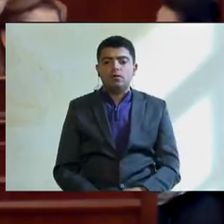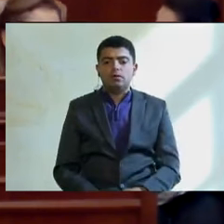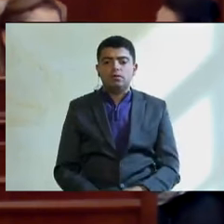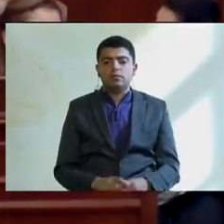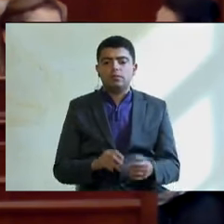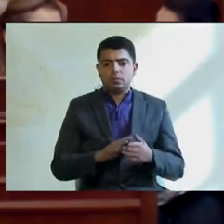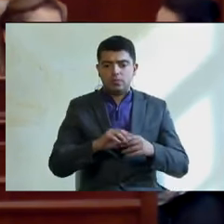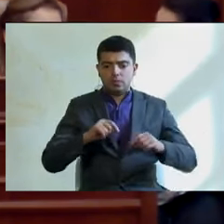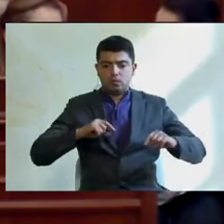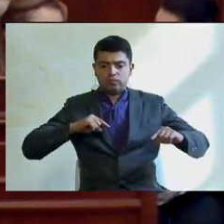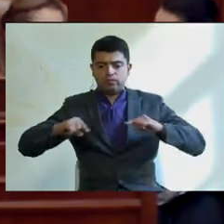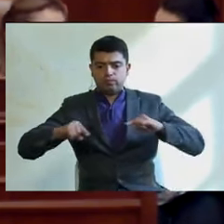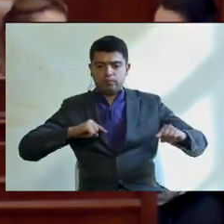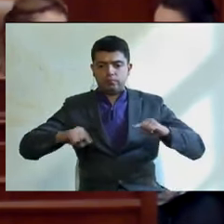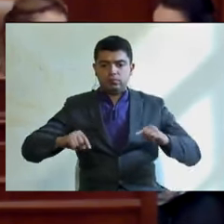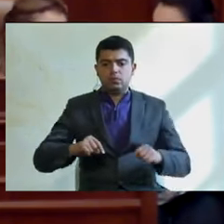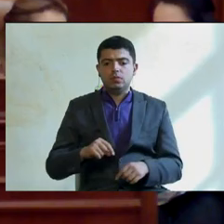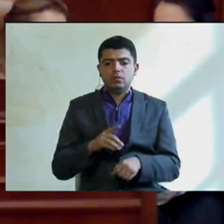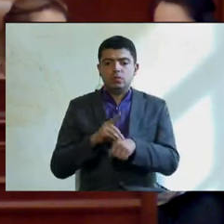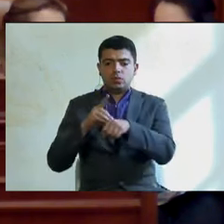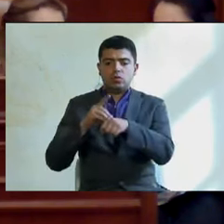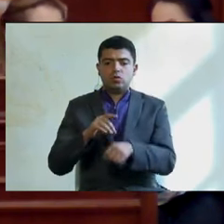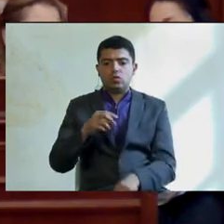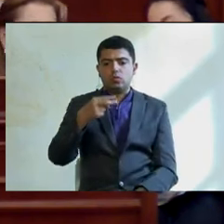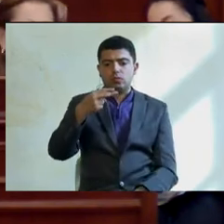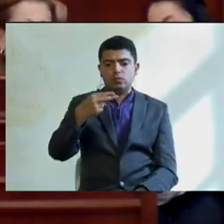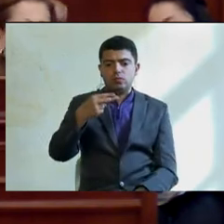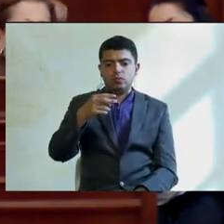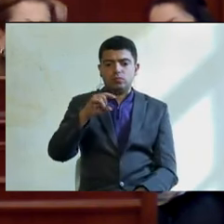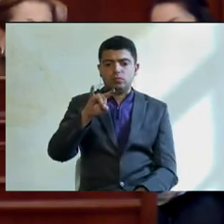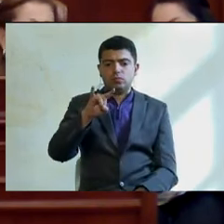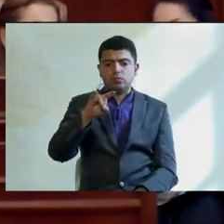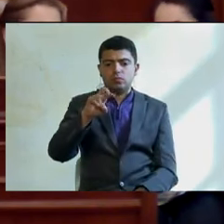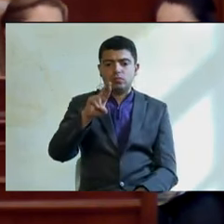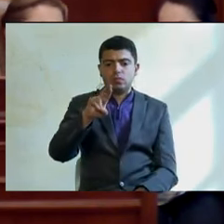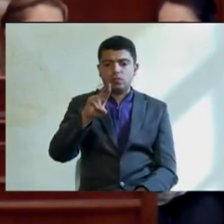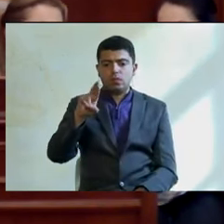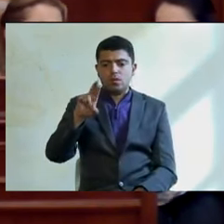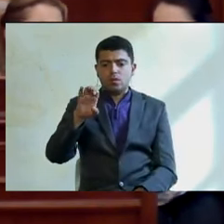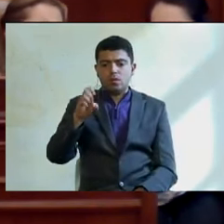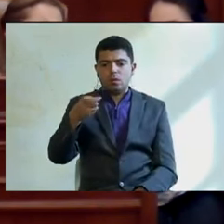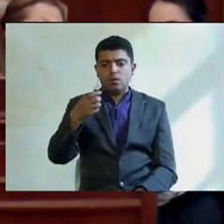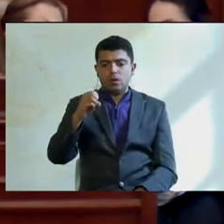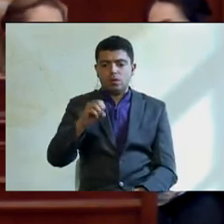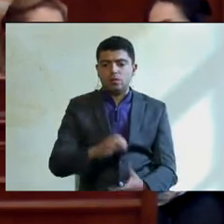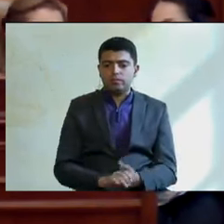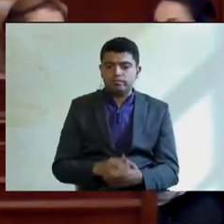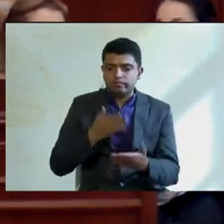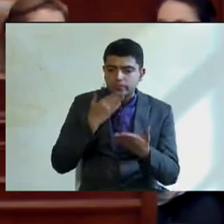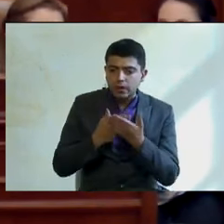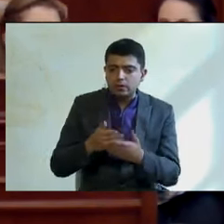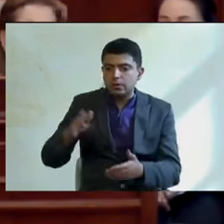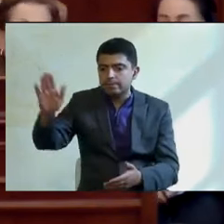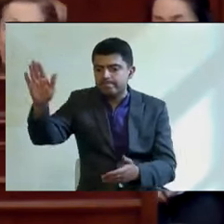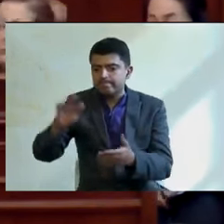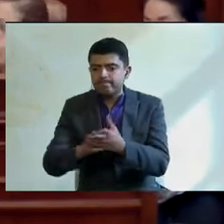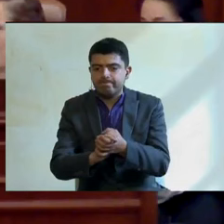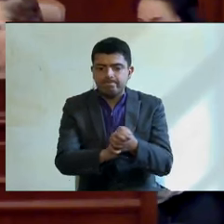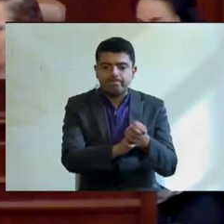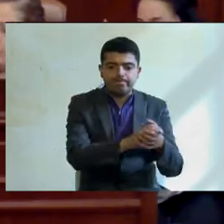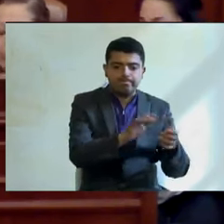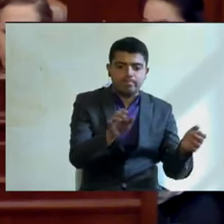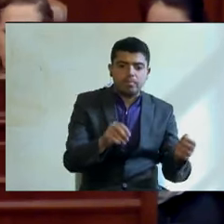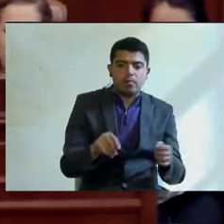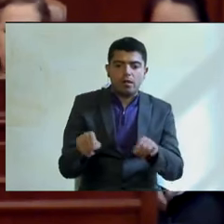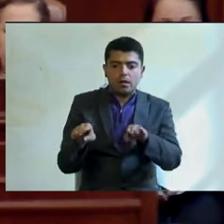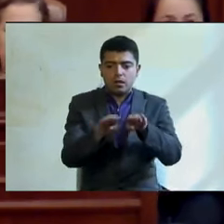ponente doctor urrego Gracias señor presidente apreciados colegas como todos ustedes conocen